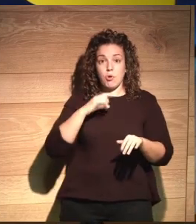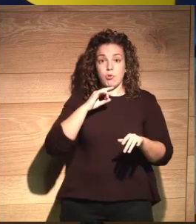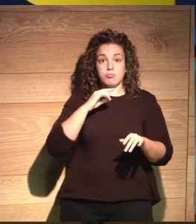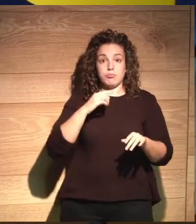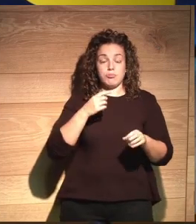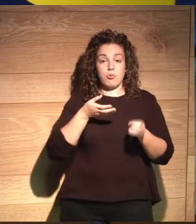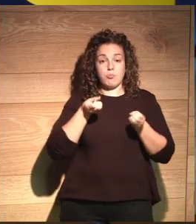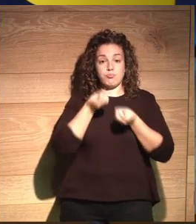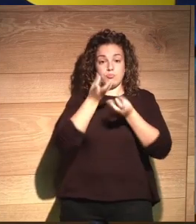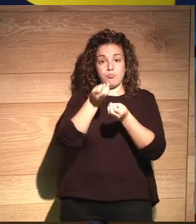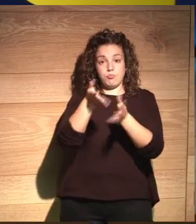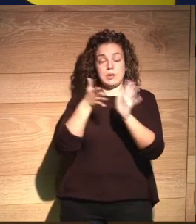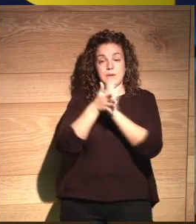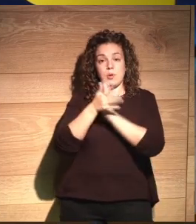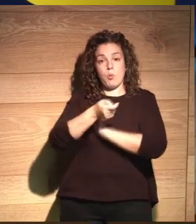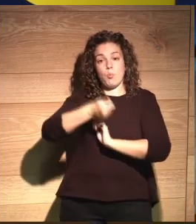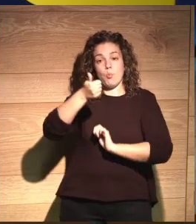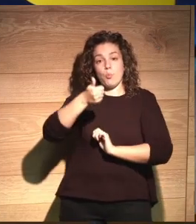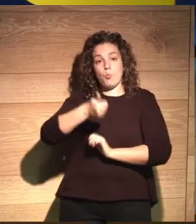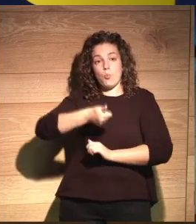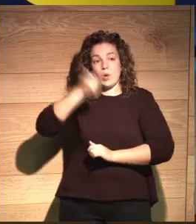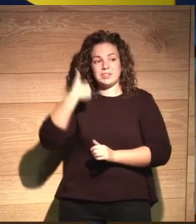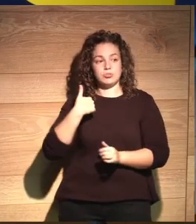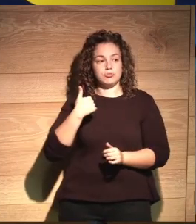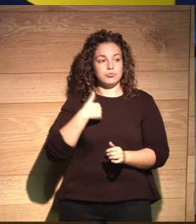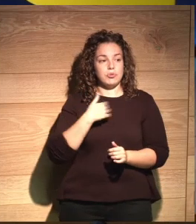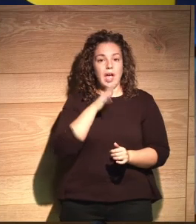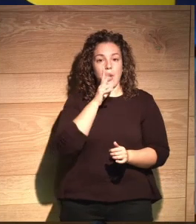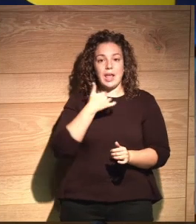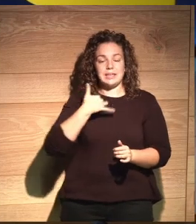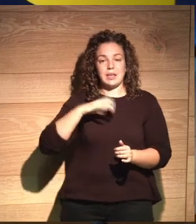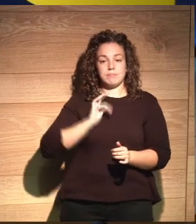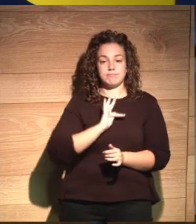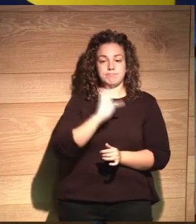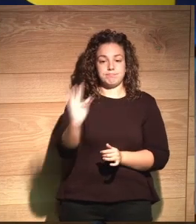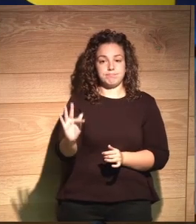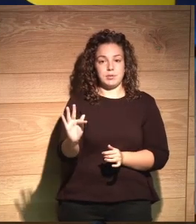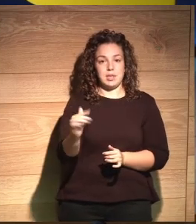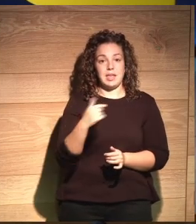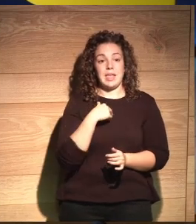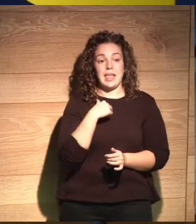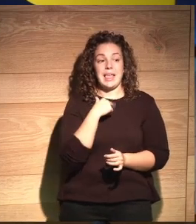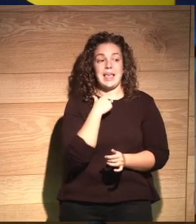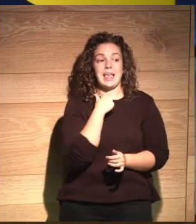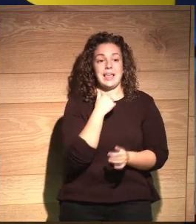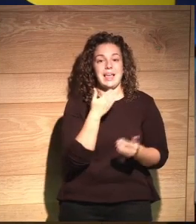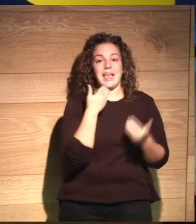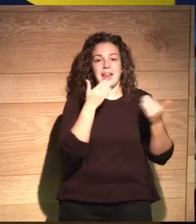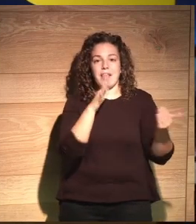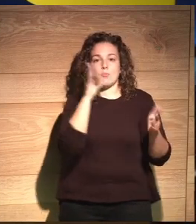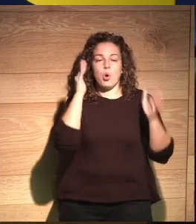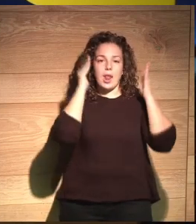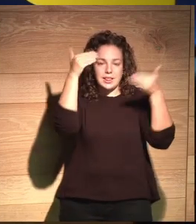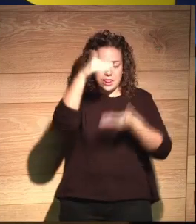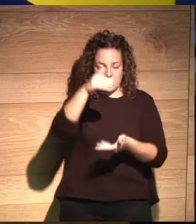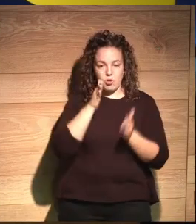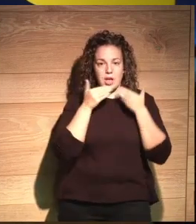explicar un poco más bueno dejó dejó el podio ahora a voz muchas gracias jefa la atención